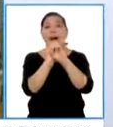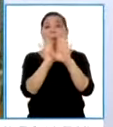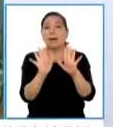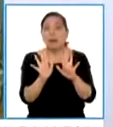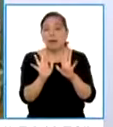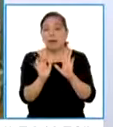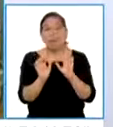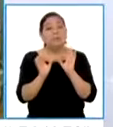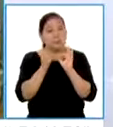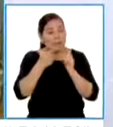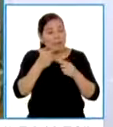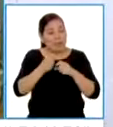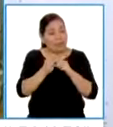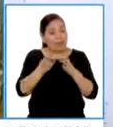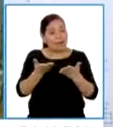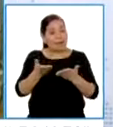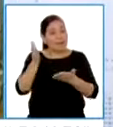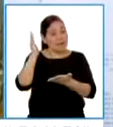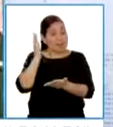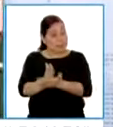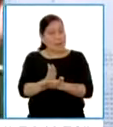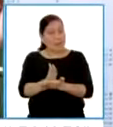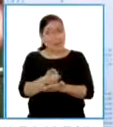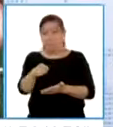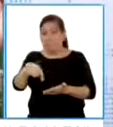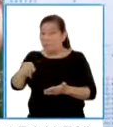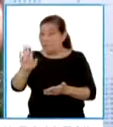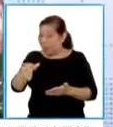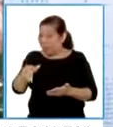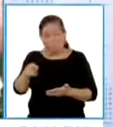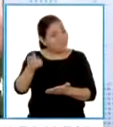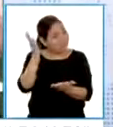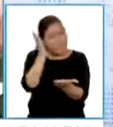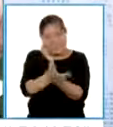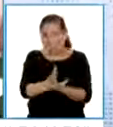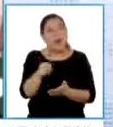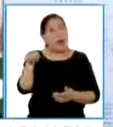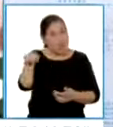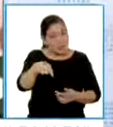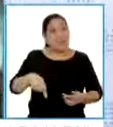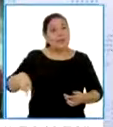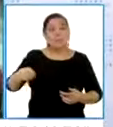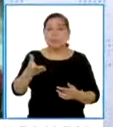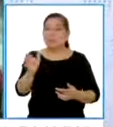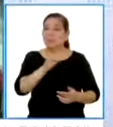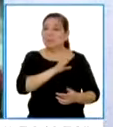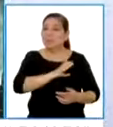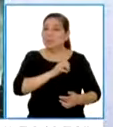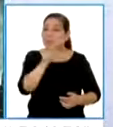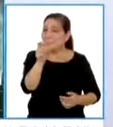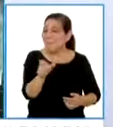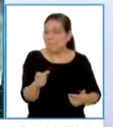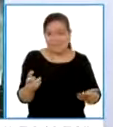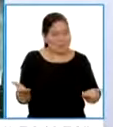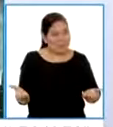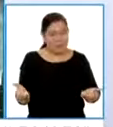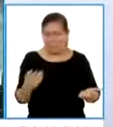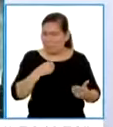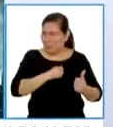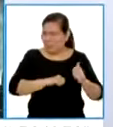en la información y al final del día una sanción muy severa, ejemplar, porque la conducta de estas personas